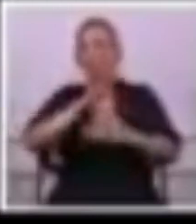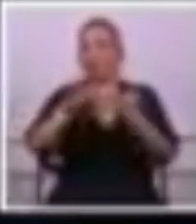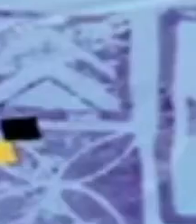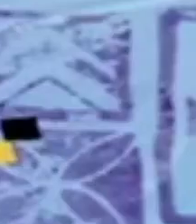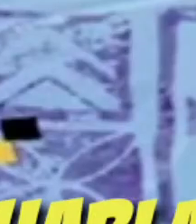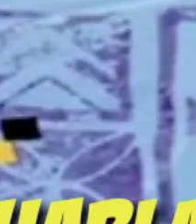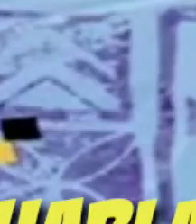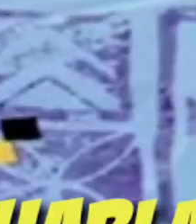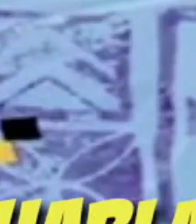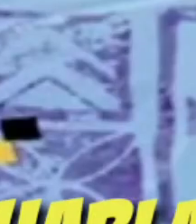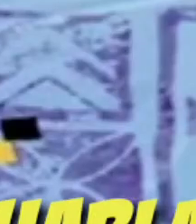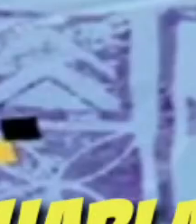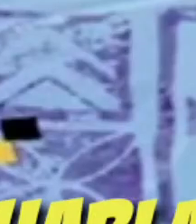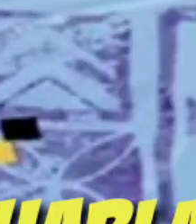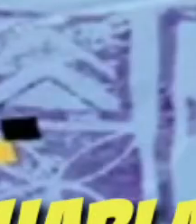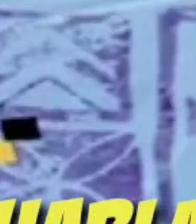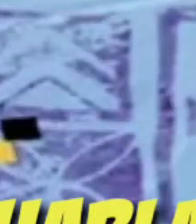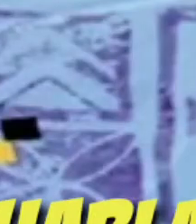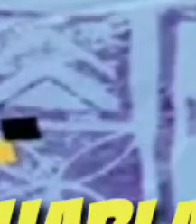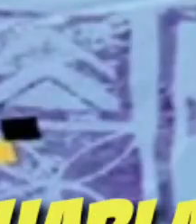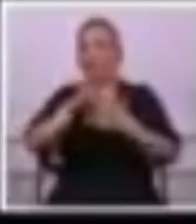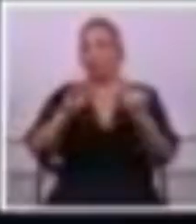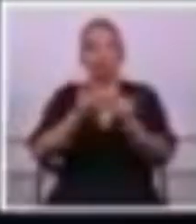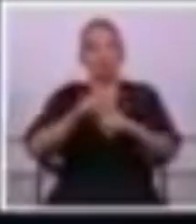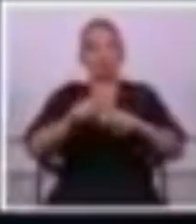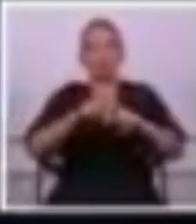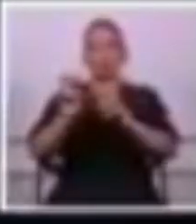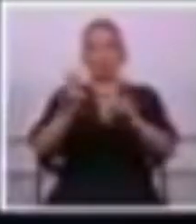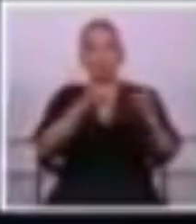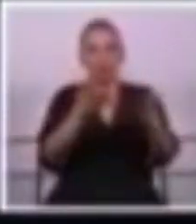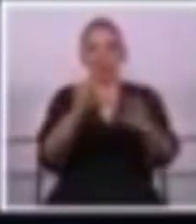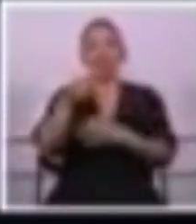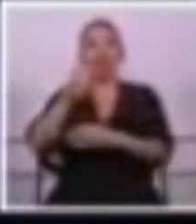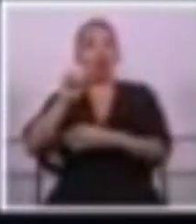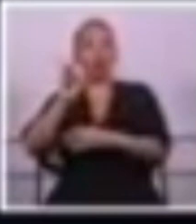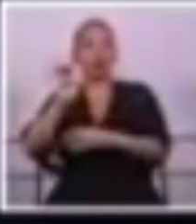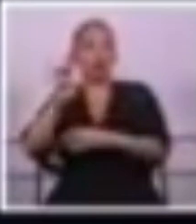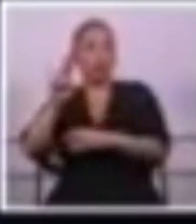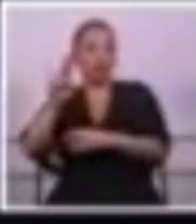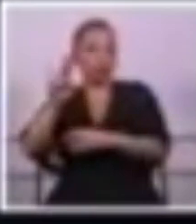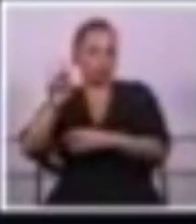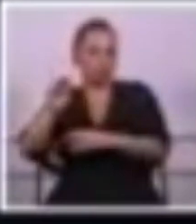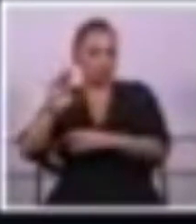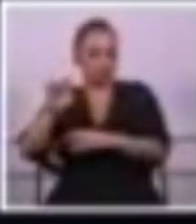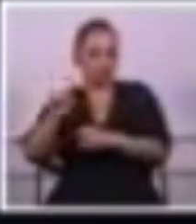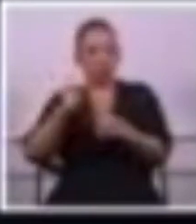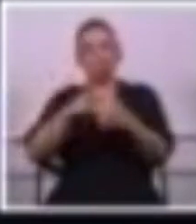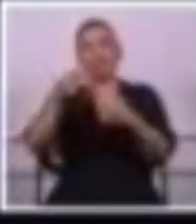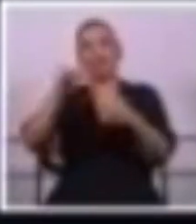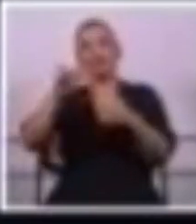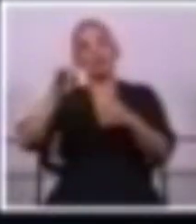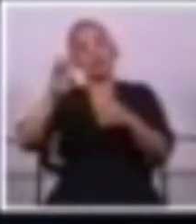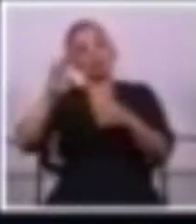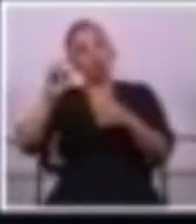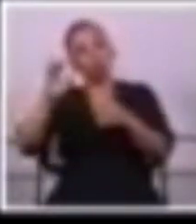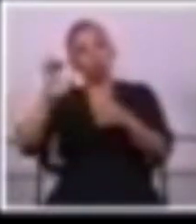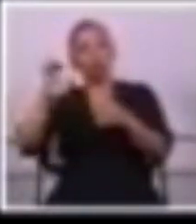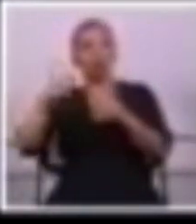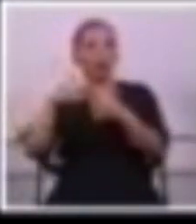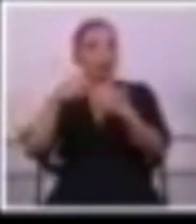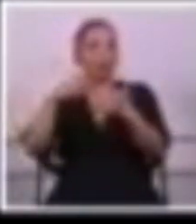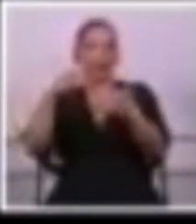por qué hoy soy. 15 minutes later. Contrariamente a lo que dijo cierto sujeto que no quiero pronunciar su nombre, pero